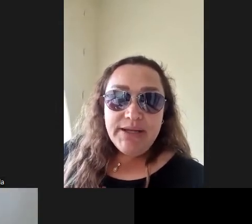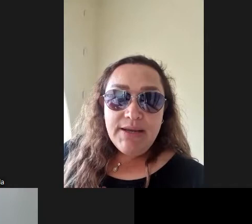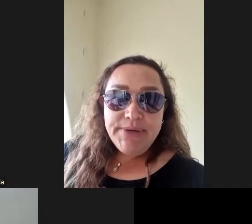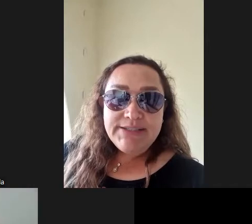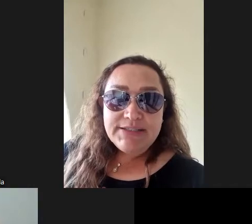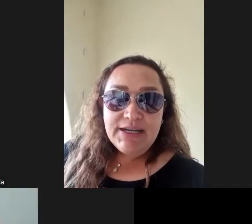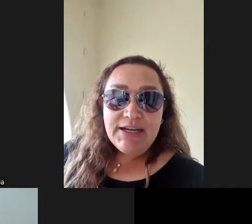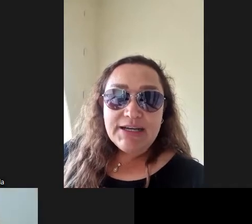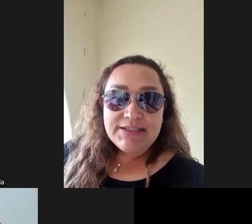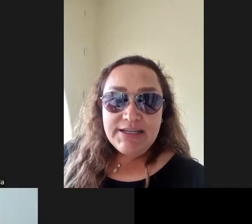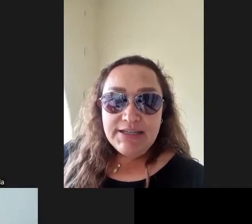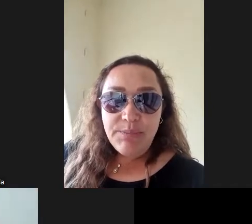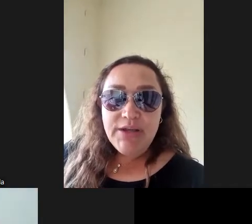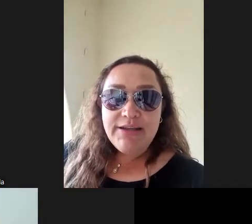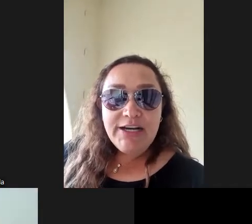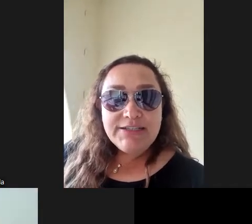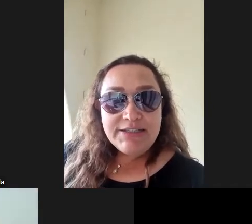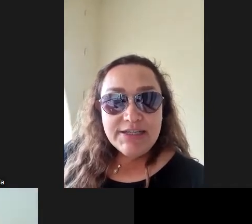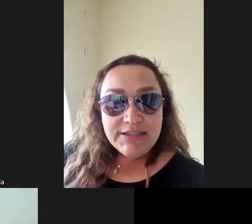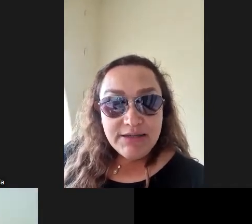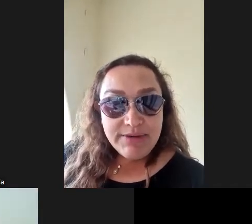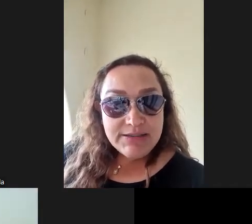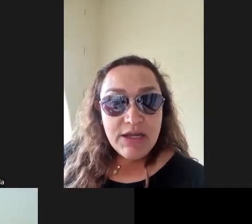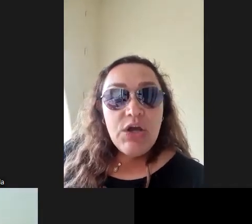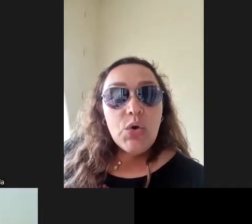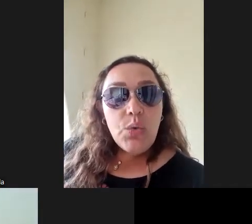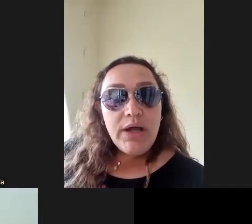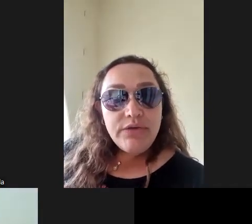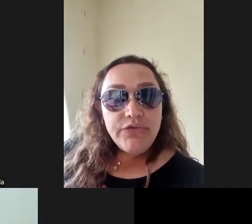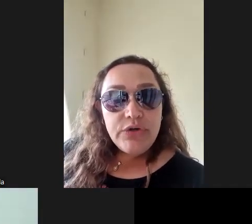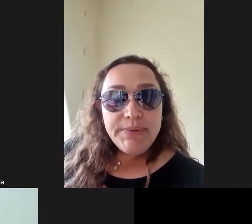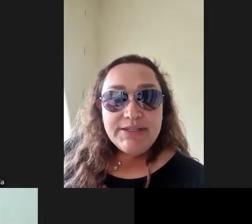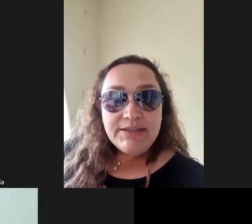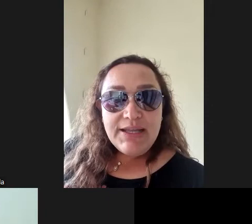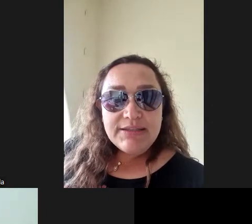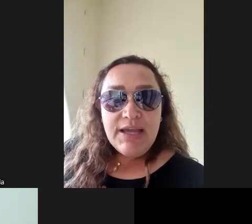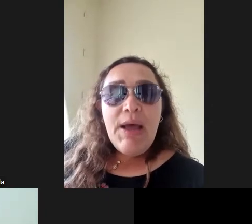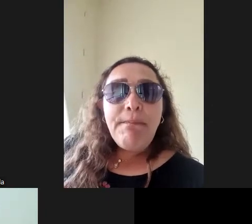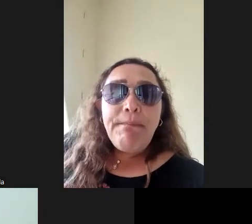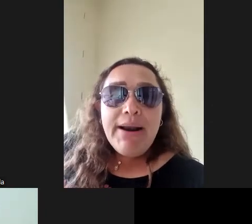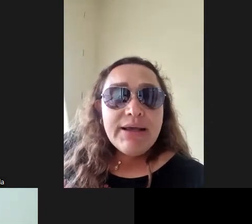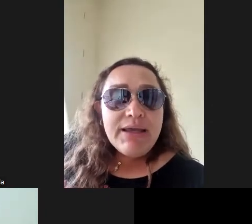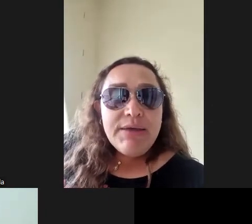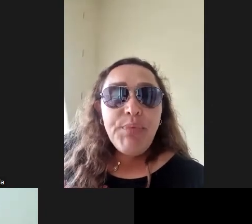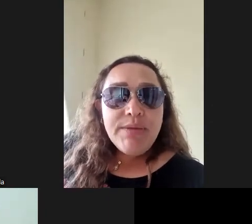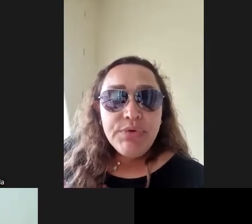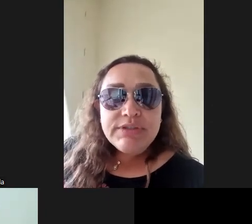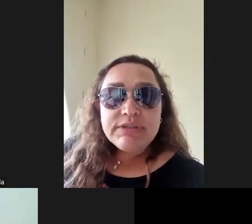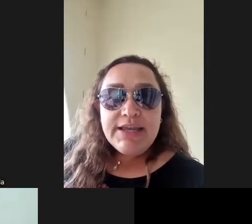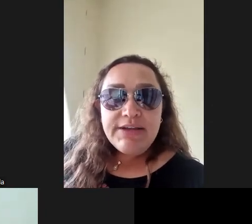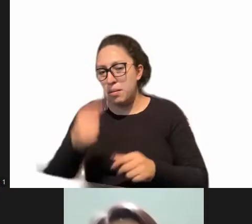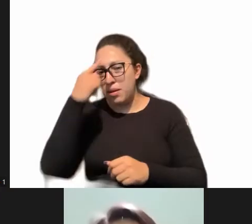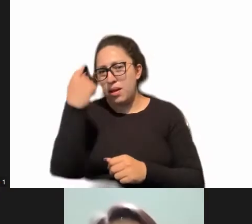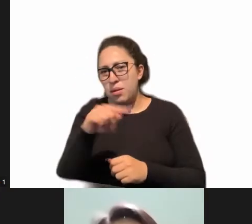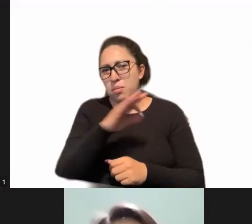de manera precisa la Gaceta, pueda leer las iniciativas, cuándo fueron presentadas, para que podamos